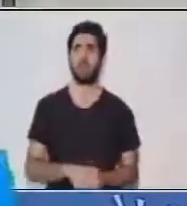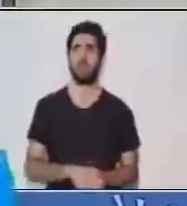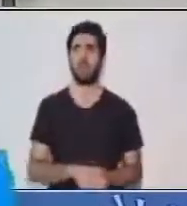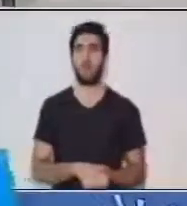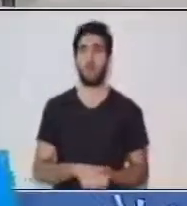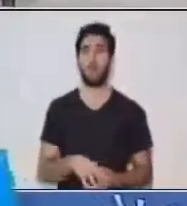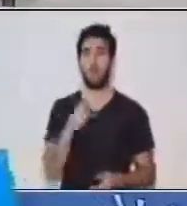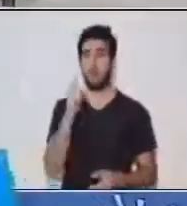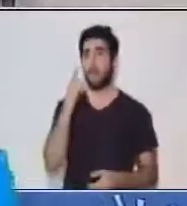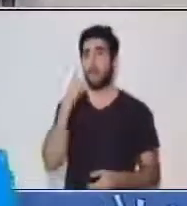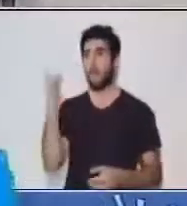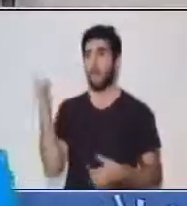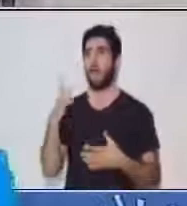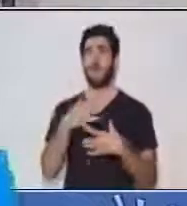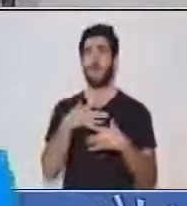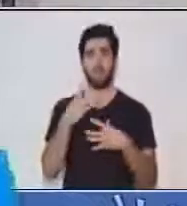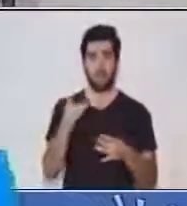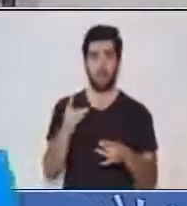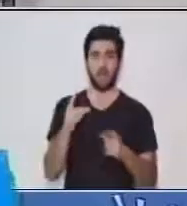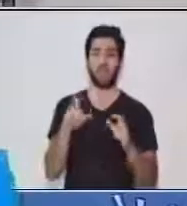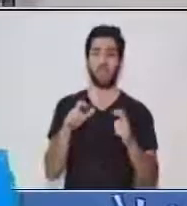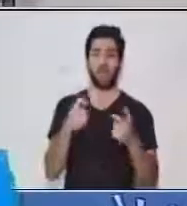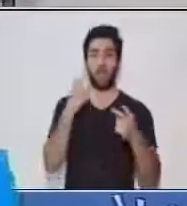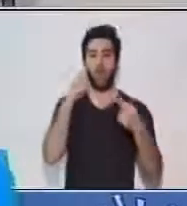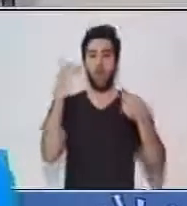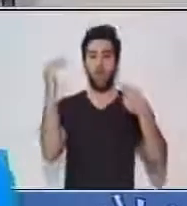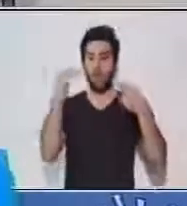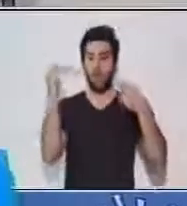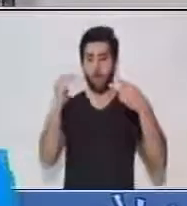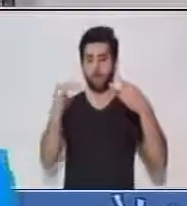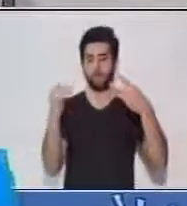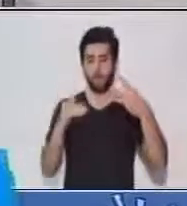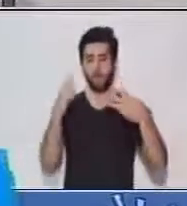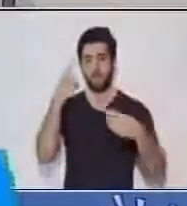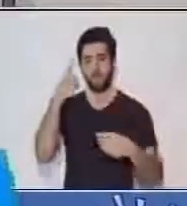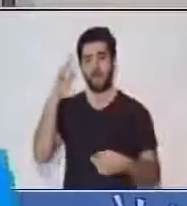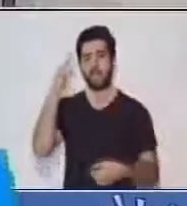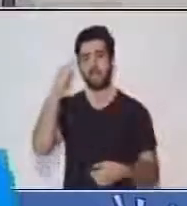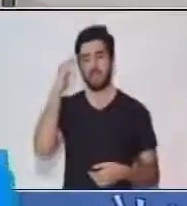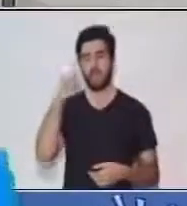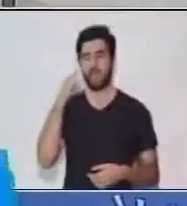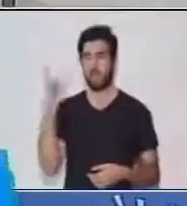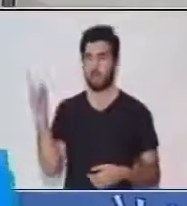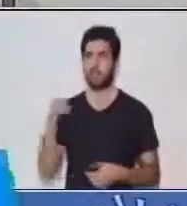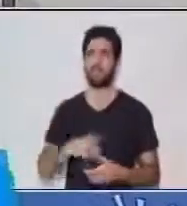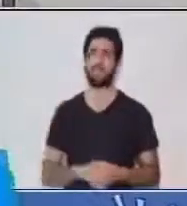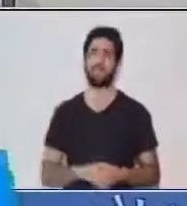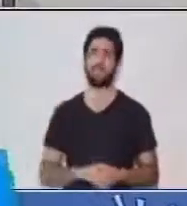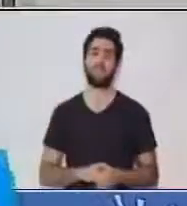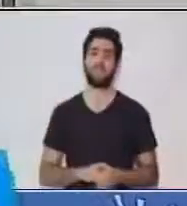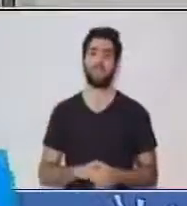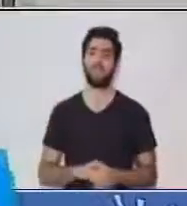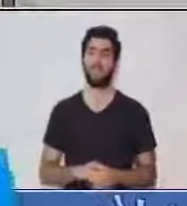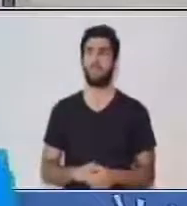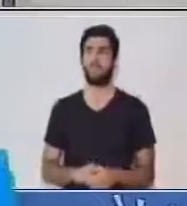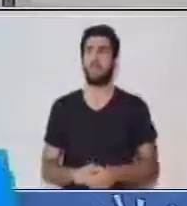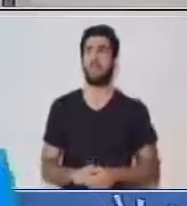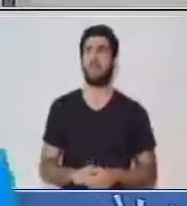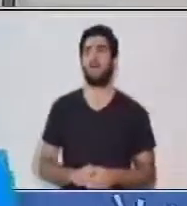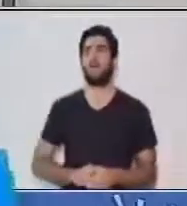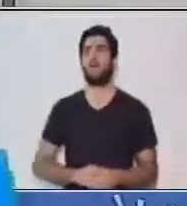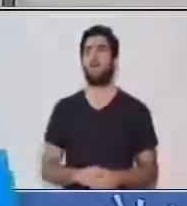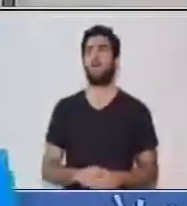démonos cuenta que podemos calcular la masa que está ejerciendo el trabajo con ese resorte.